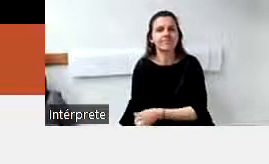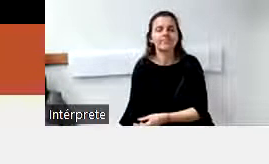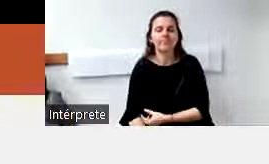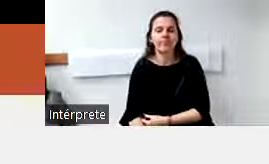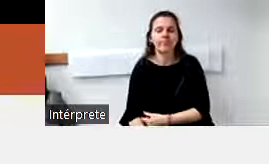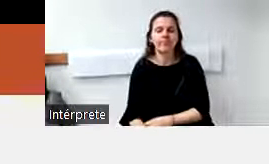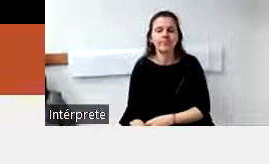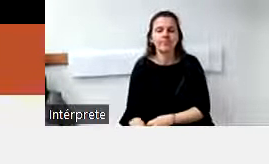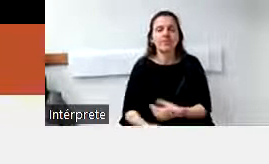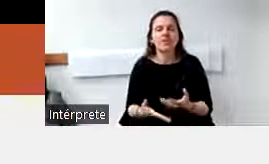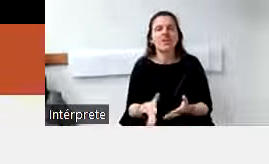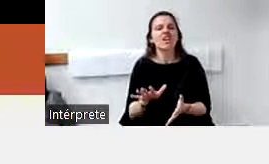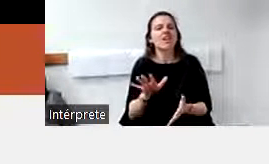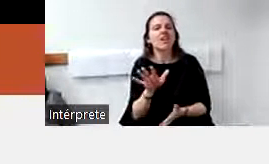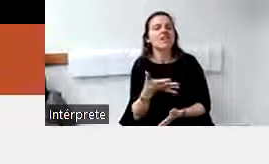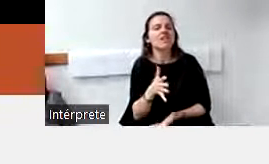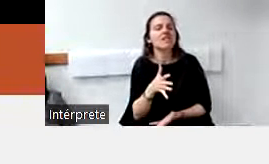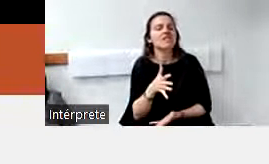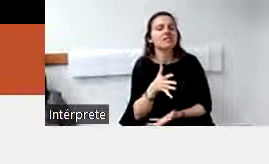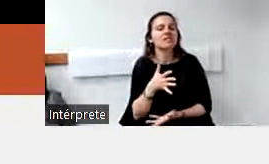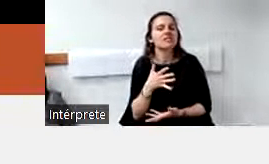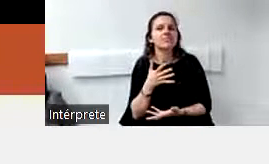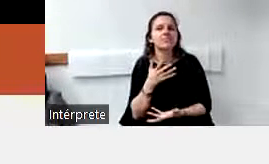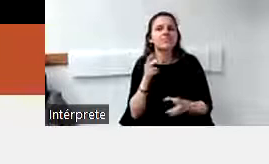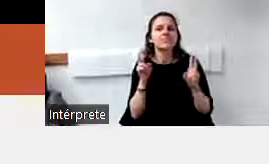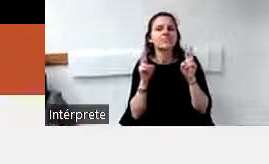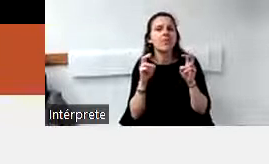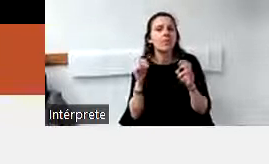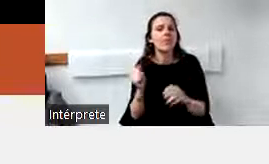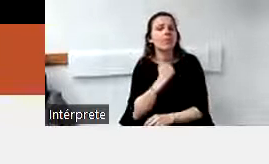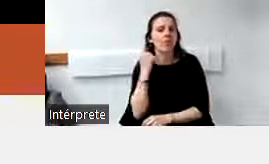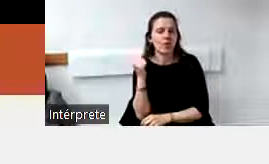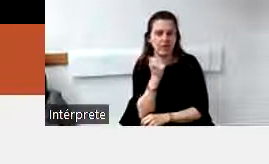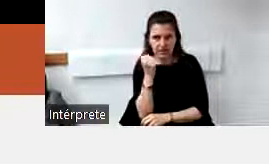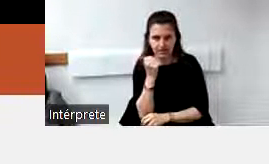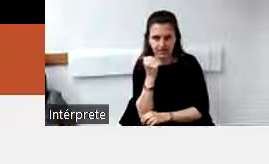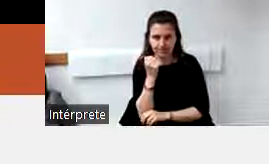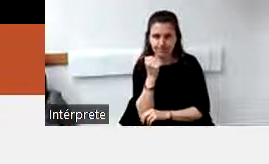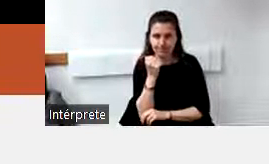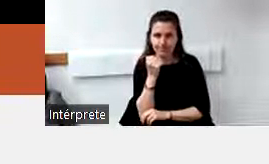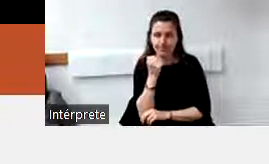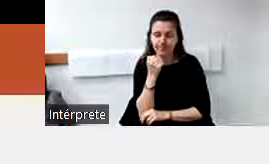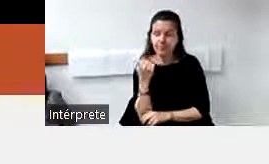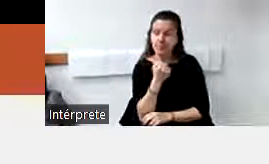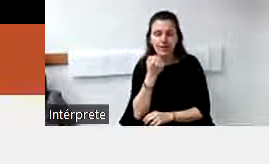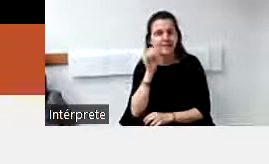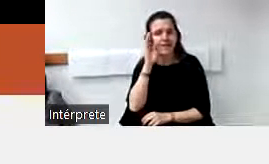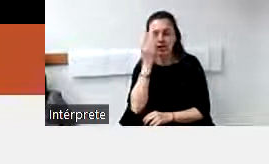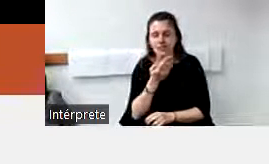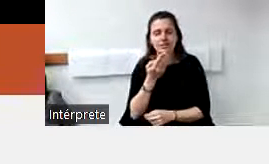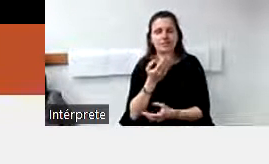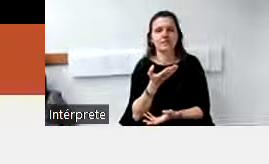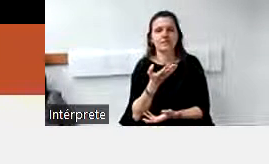¿Qué es el gran tema de esto? Y el gran tema de esto es reconocer que la sexualidad